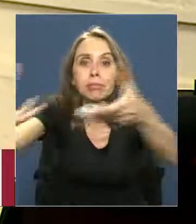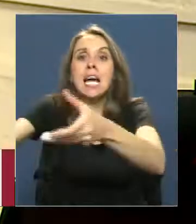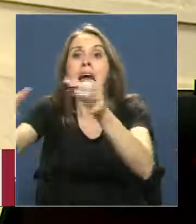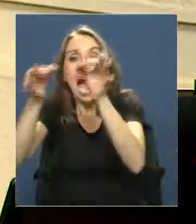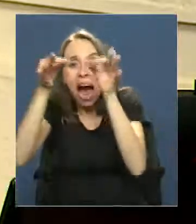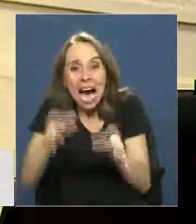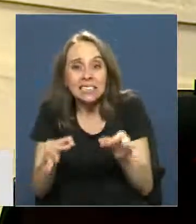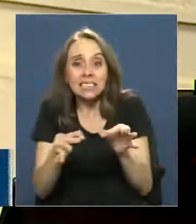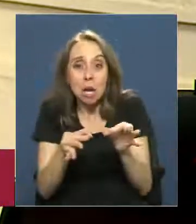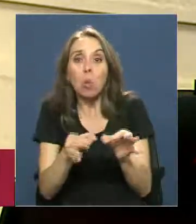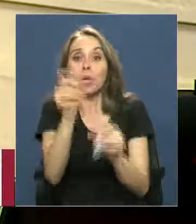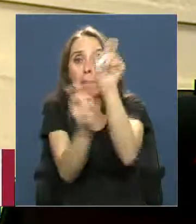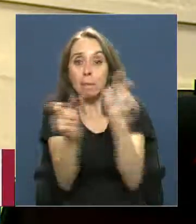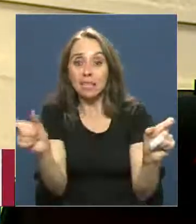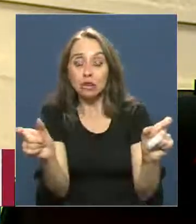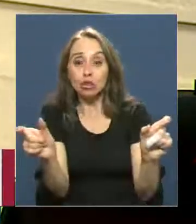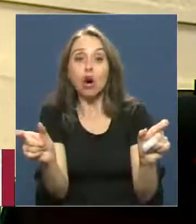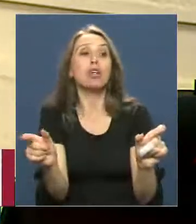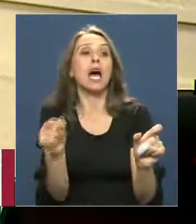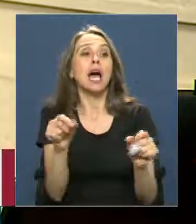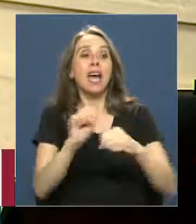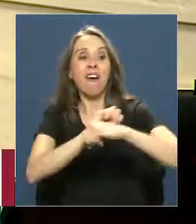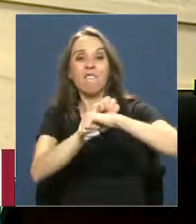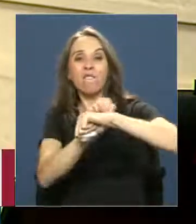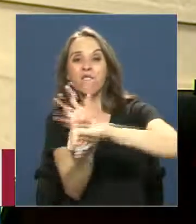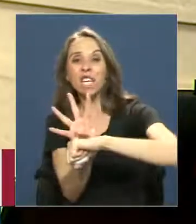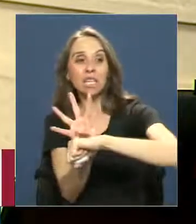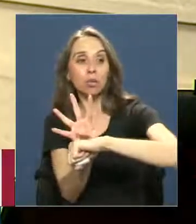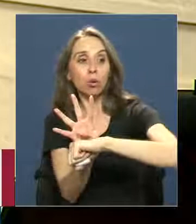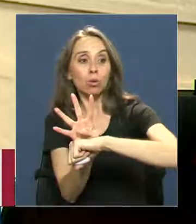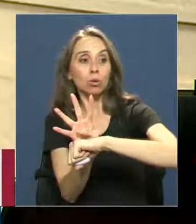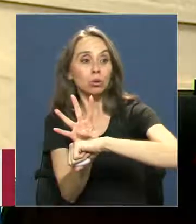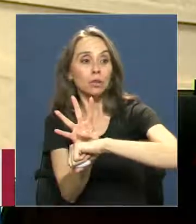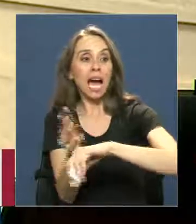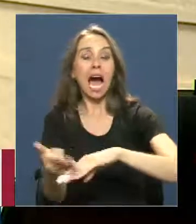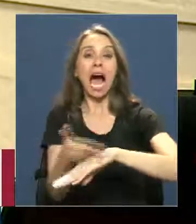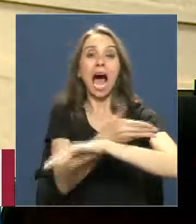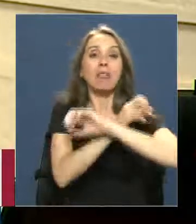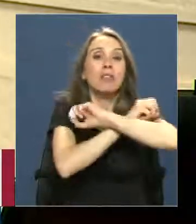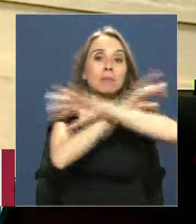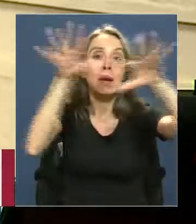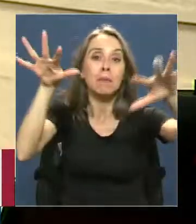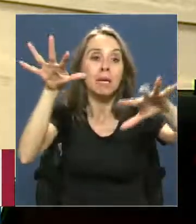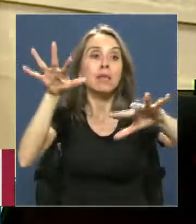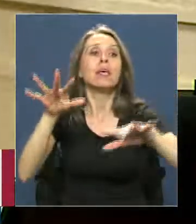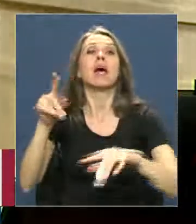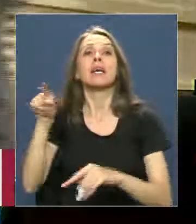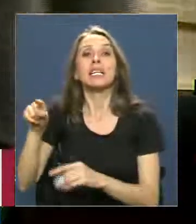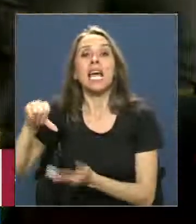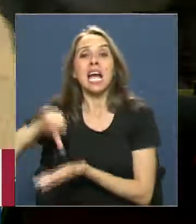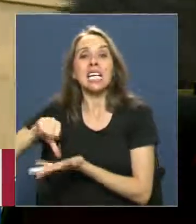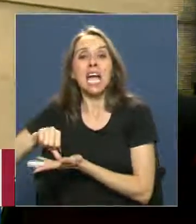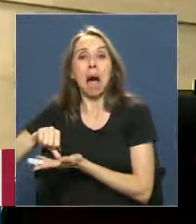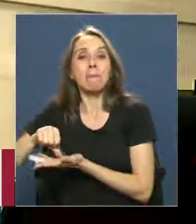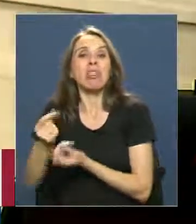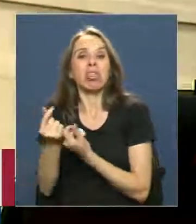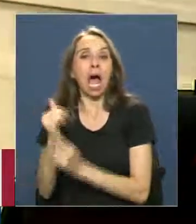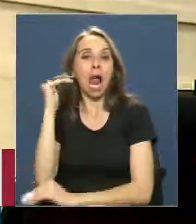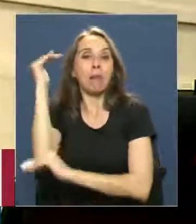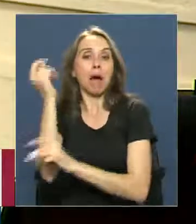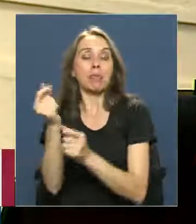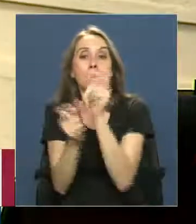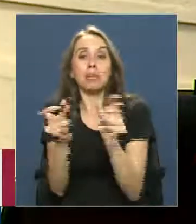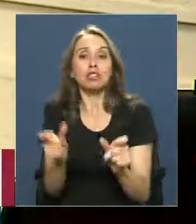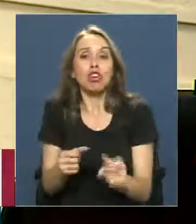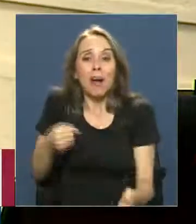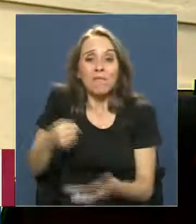la población frente a un modelo donde el virus también, previo a esta epidemia, también era el capitalismo, era el neoliberalismo, donde la gente no podía llegar a